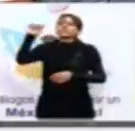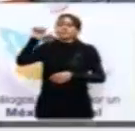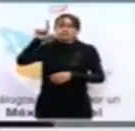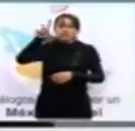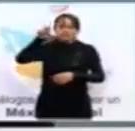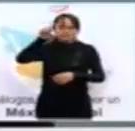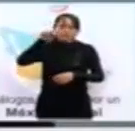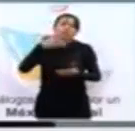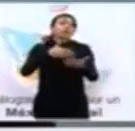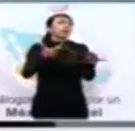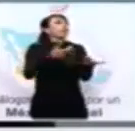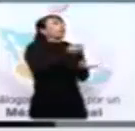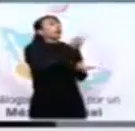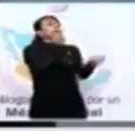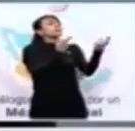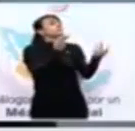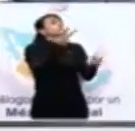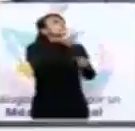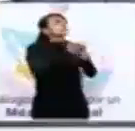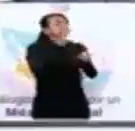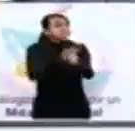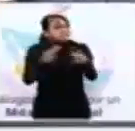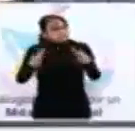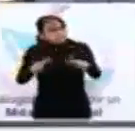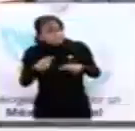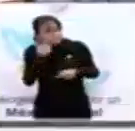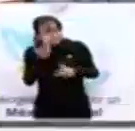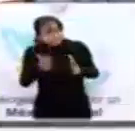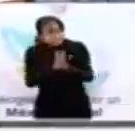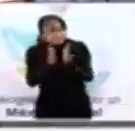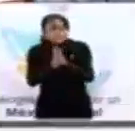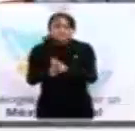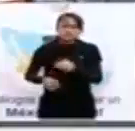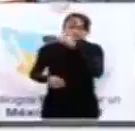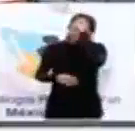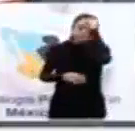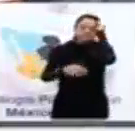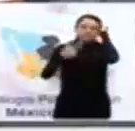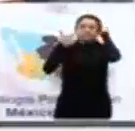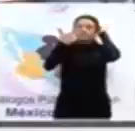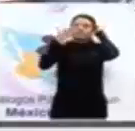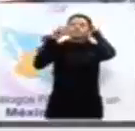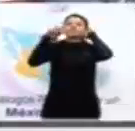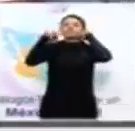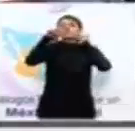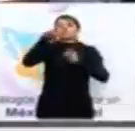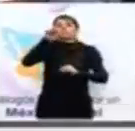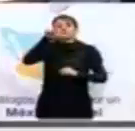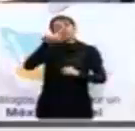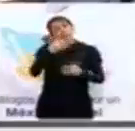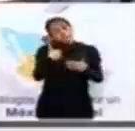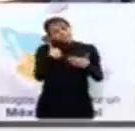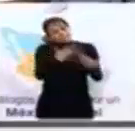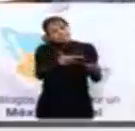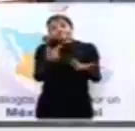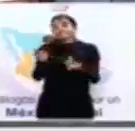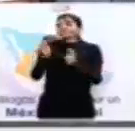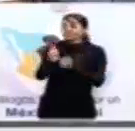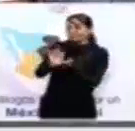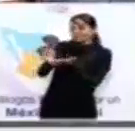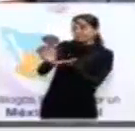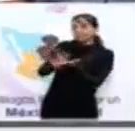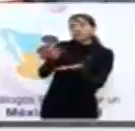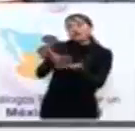quiera hablar sobre el tema. Quiero Gonzalo, adelante. Gracias. Yo quiero Simplemente sugerir,